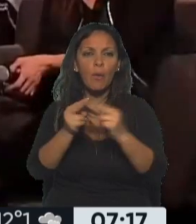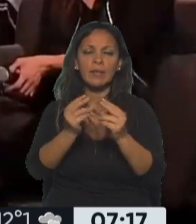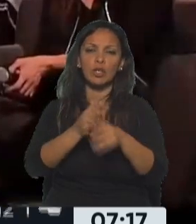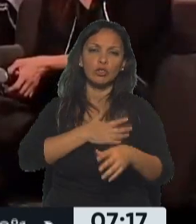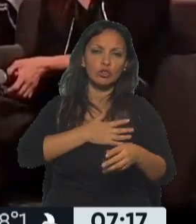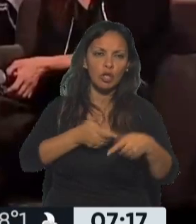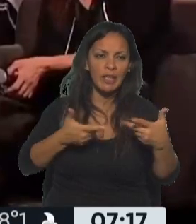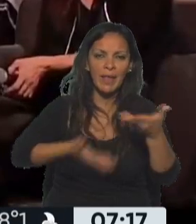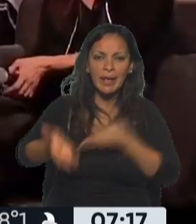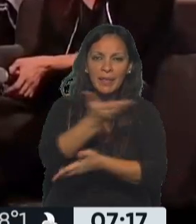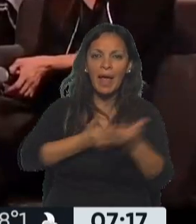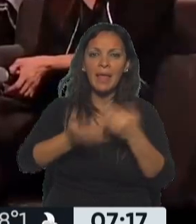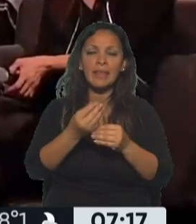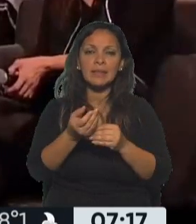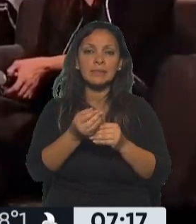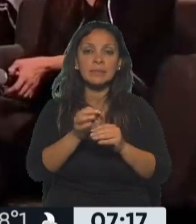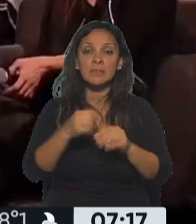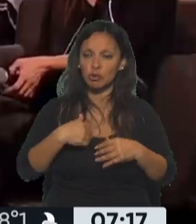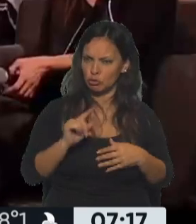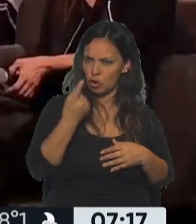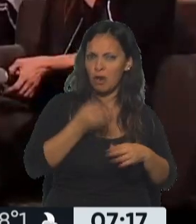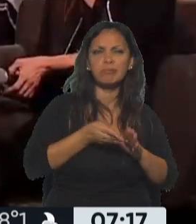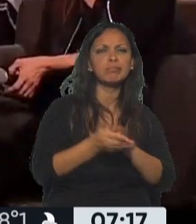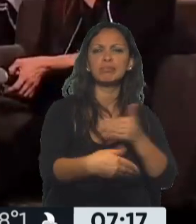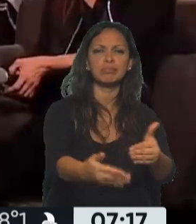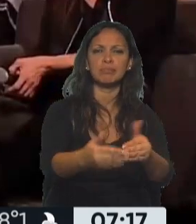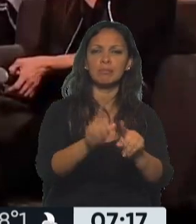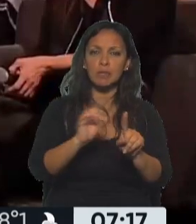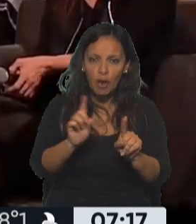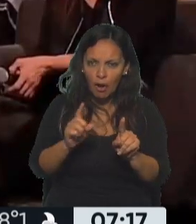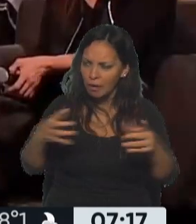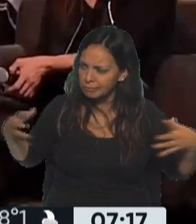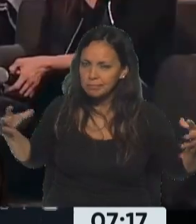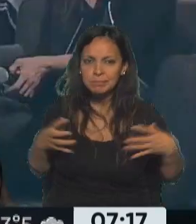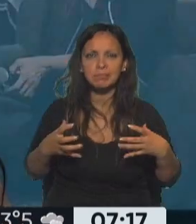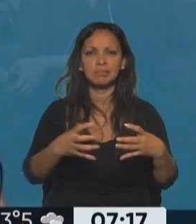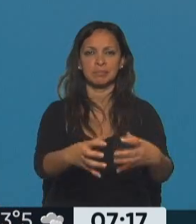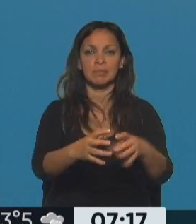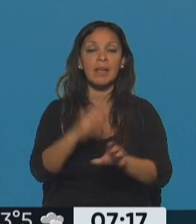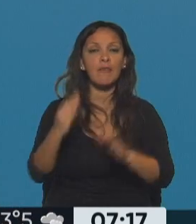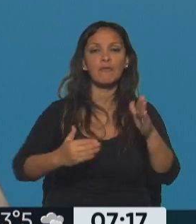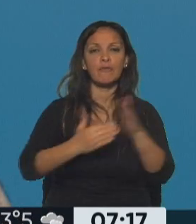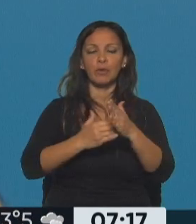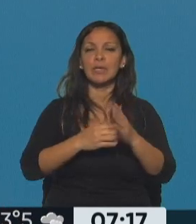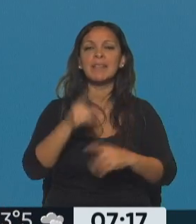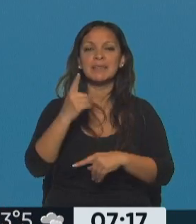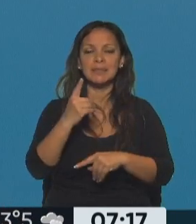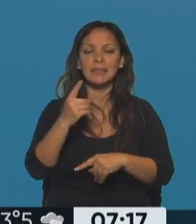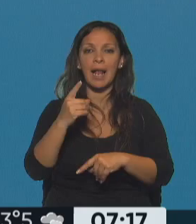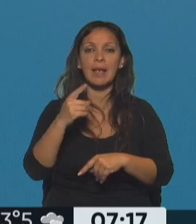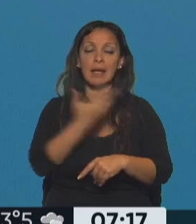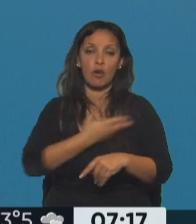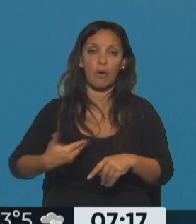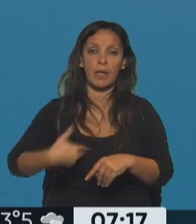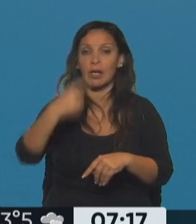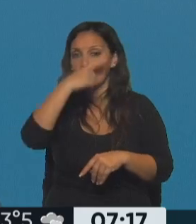solidaridad, con la cultura de saber que nadie se salva solo y que es fundamental que los gobiernos, tanto a nivel nacional como provincial, que es lo